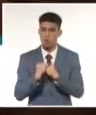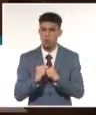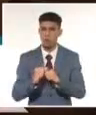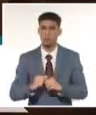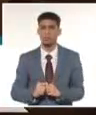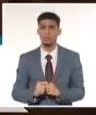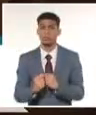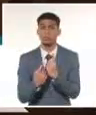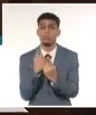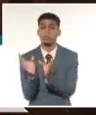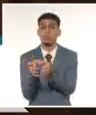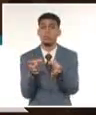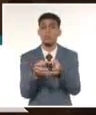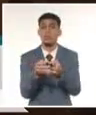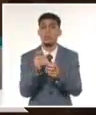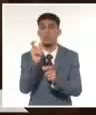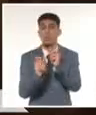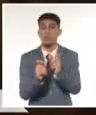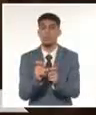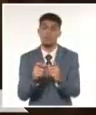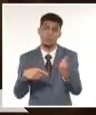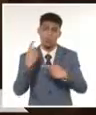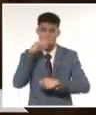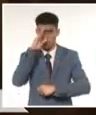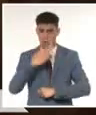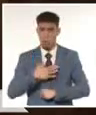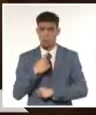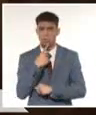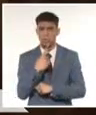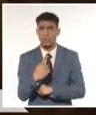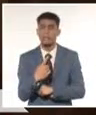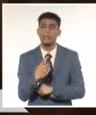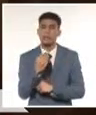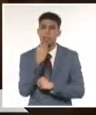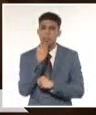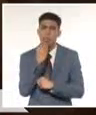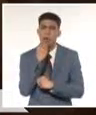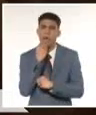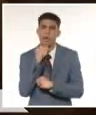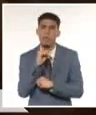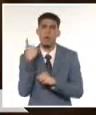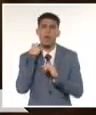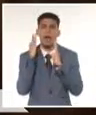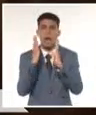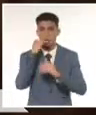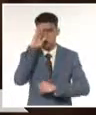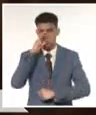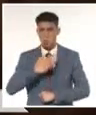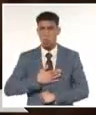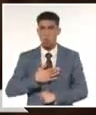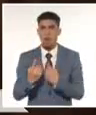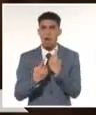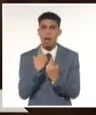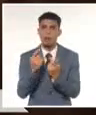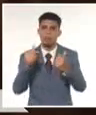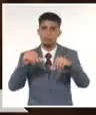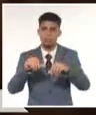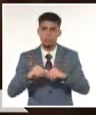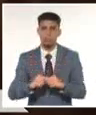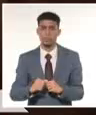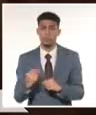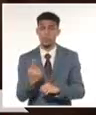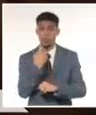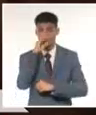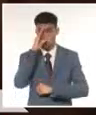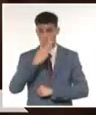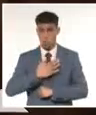no pudo ser peor. Los optimistas, bando en el que militamos los revolucionarios, creemos que lo importante